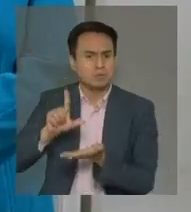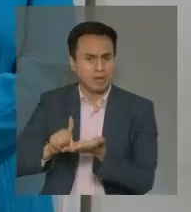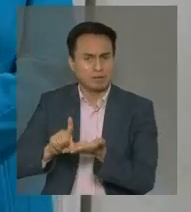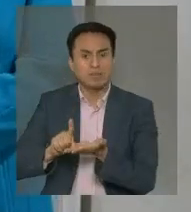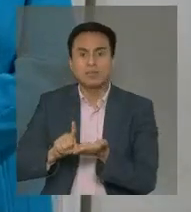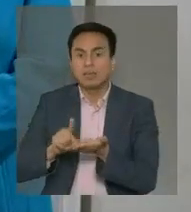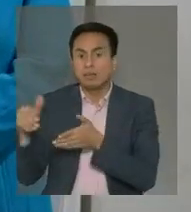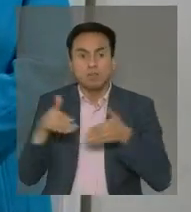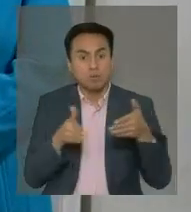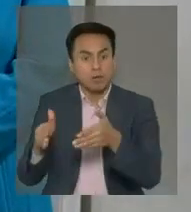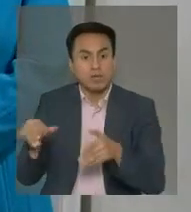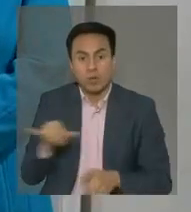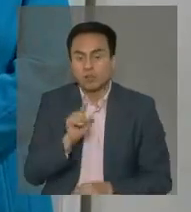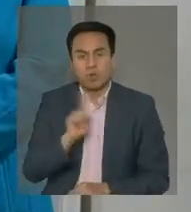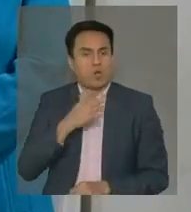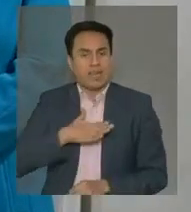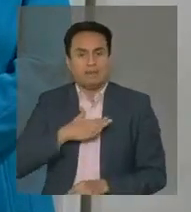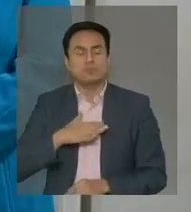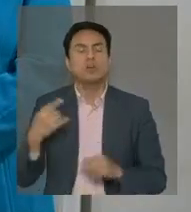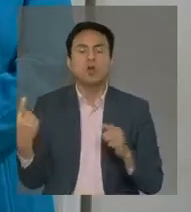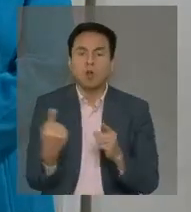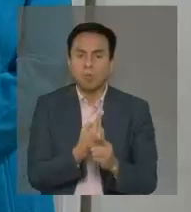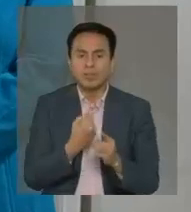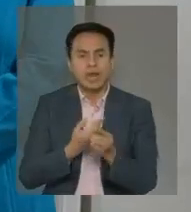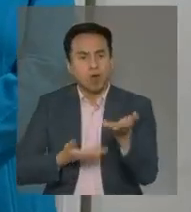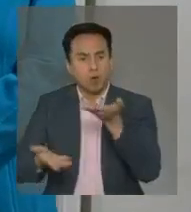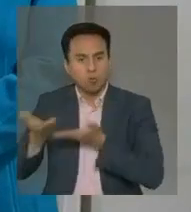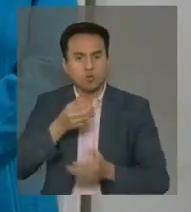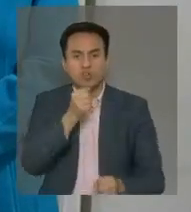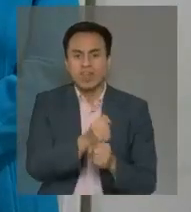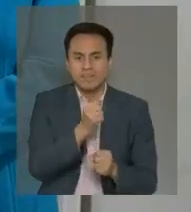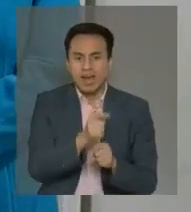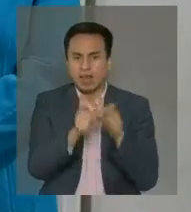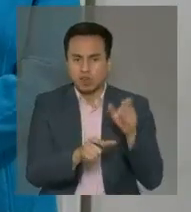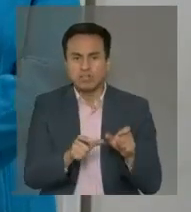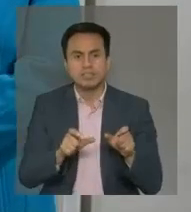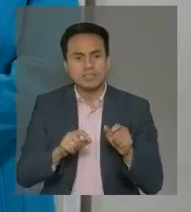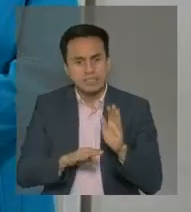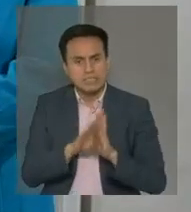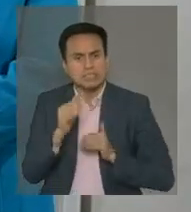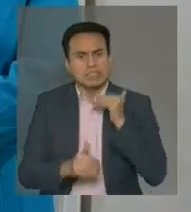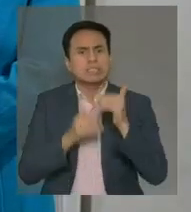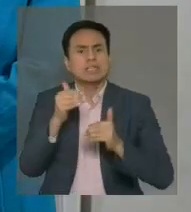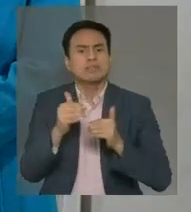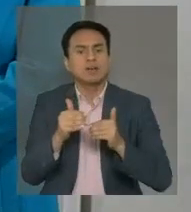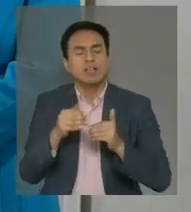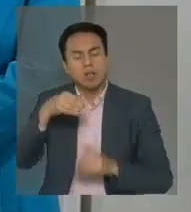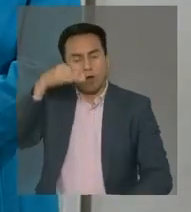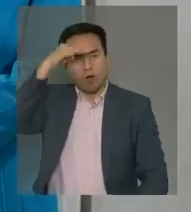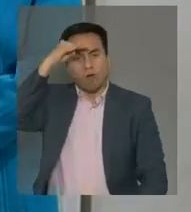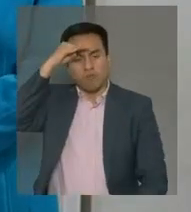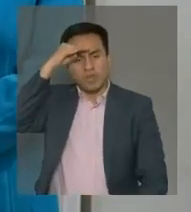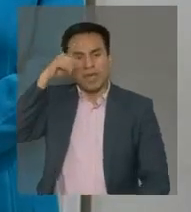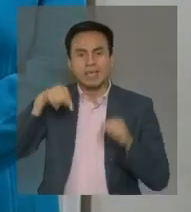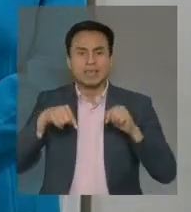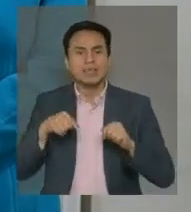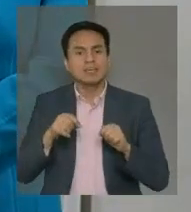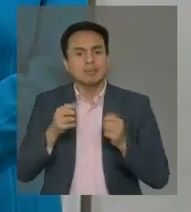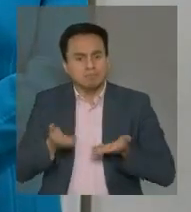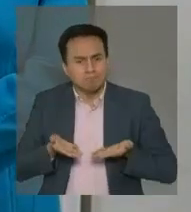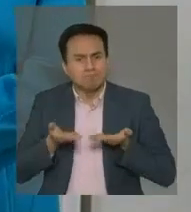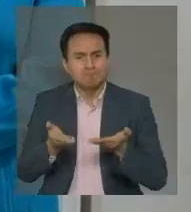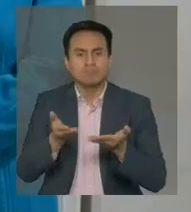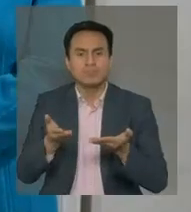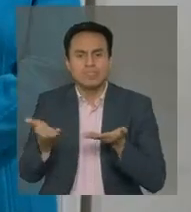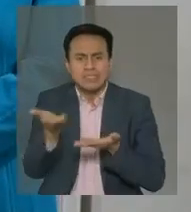ese no es el camino que queremos seguir vamos a conversar en conjunto con los trabajadores para poder sacar esto adelante confíen en que acá está la disposición